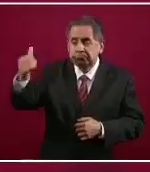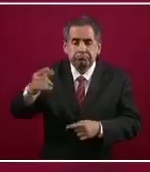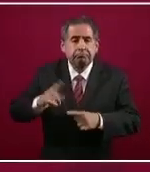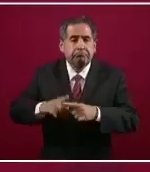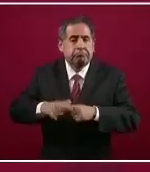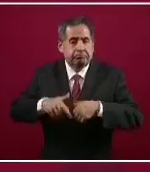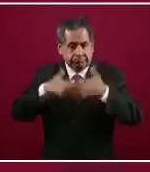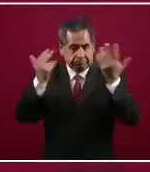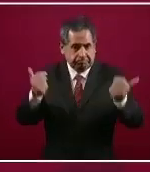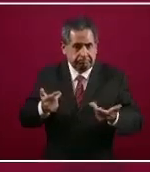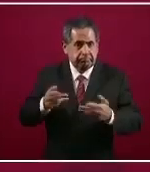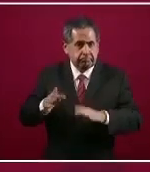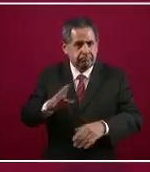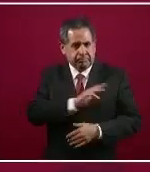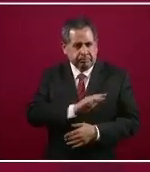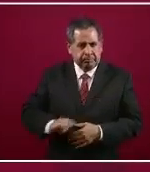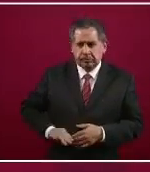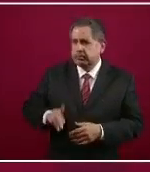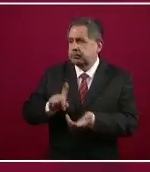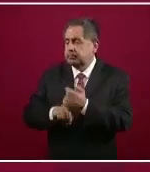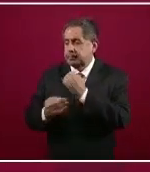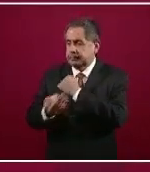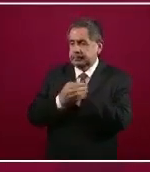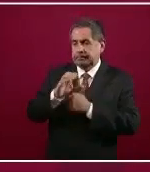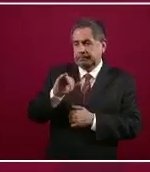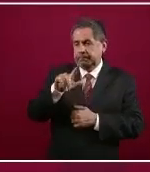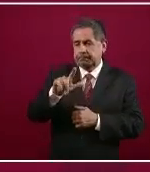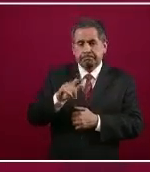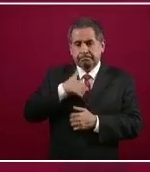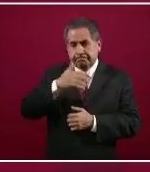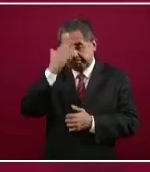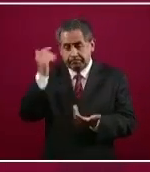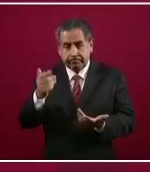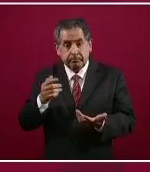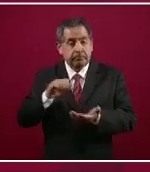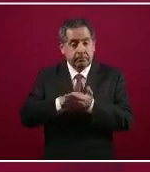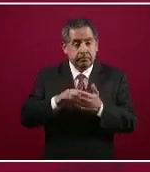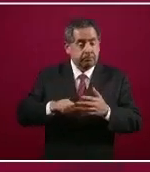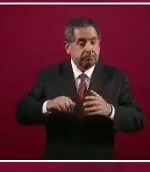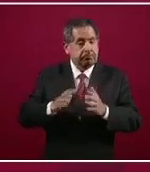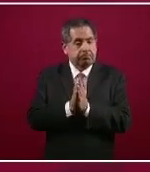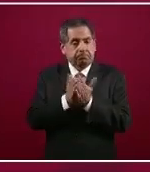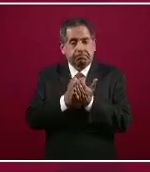estatal en materia de protección civil. Si visitamos el Atlas Nacional de